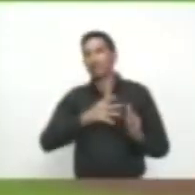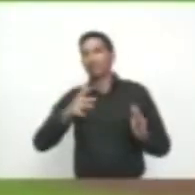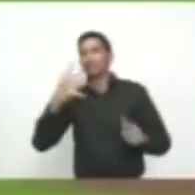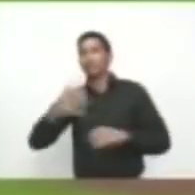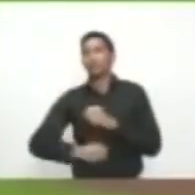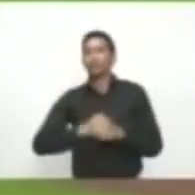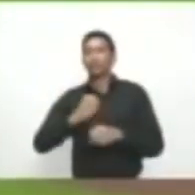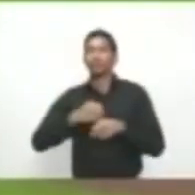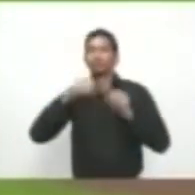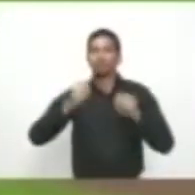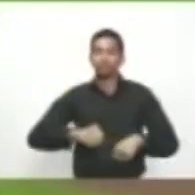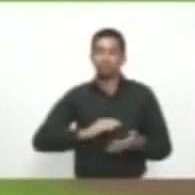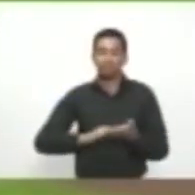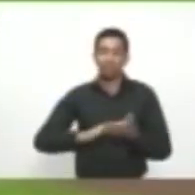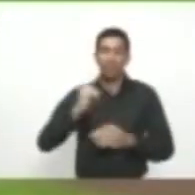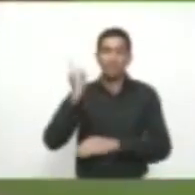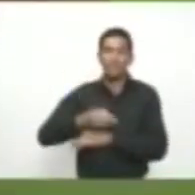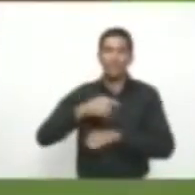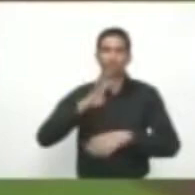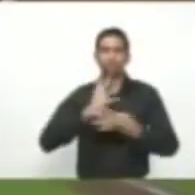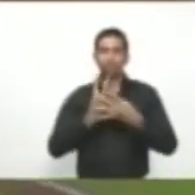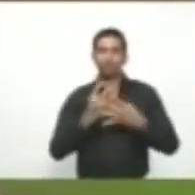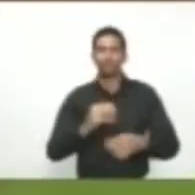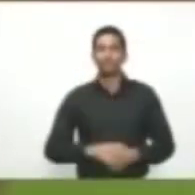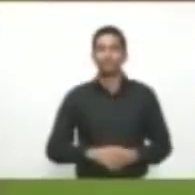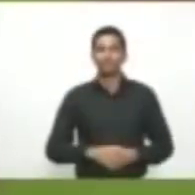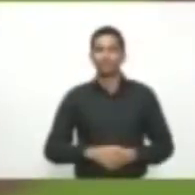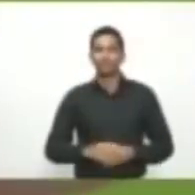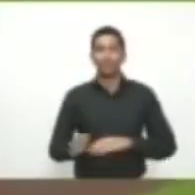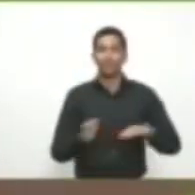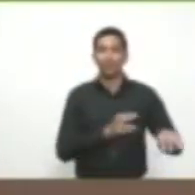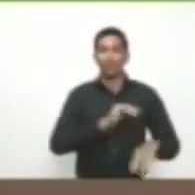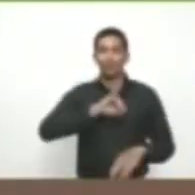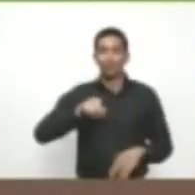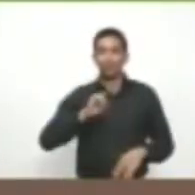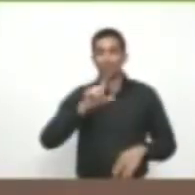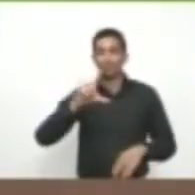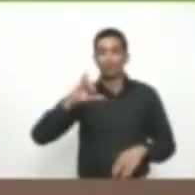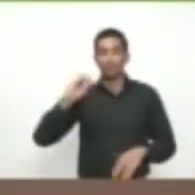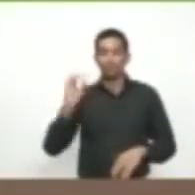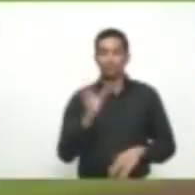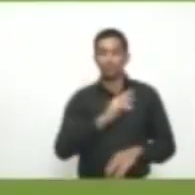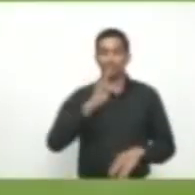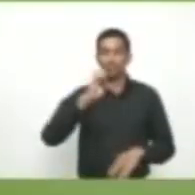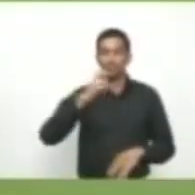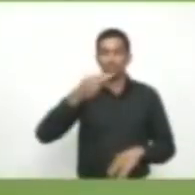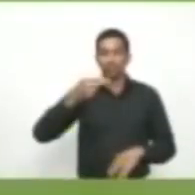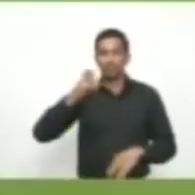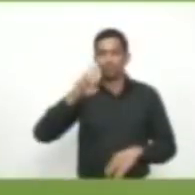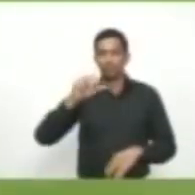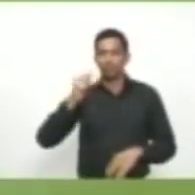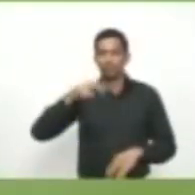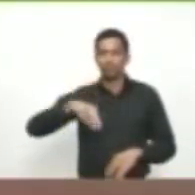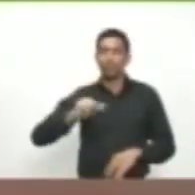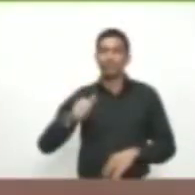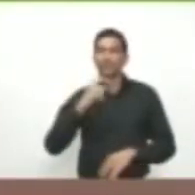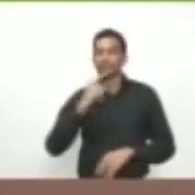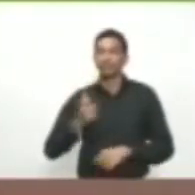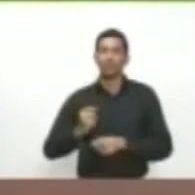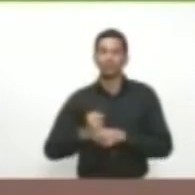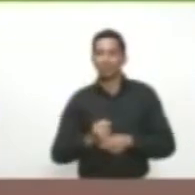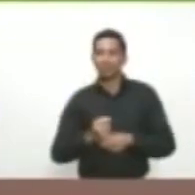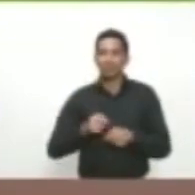El colombiano Julio Terán no pudo evitar la derrota de su equipo, los Bravos de Atlanta, ante los Piratas de Pittsburgh, 12 carreras por 5 en 10 entradas.